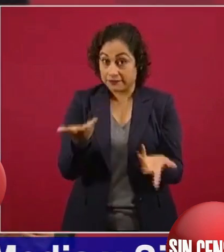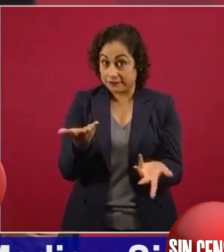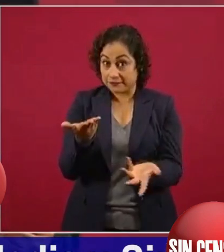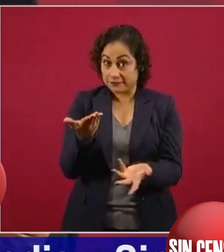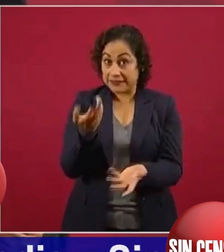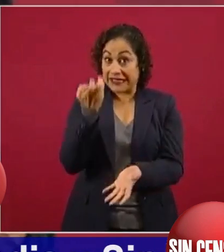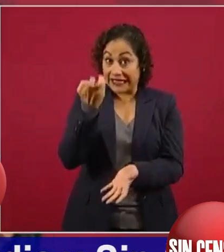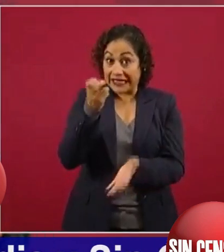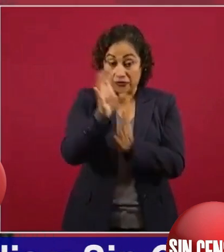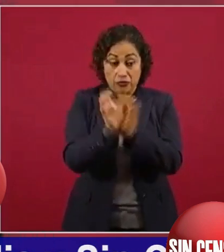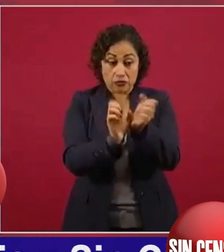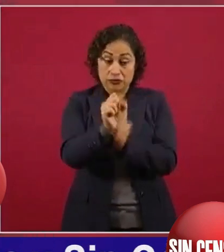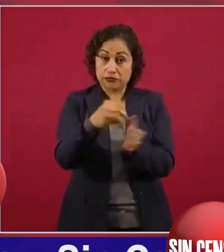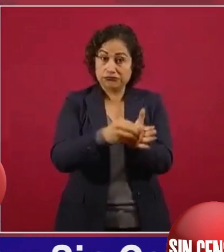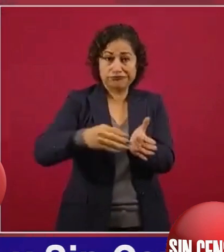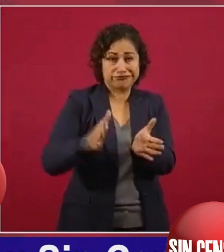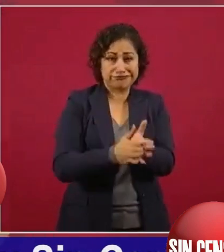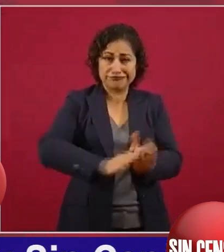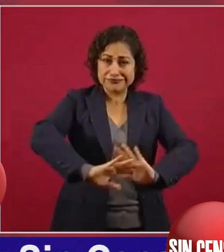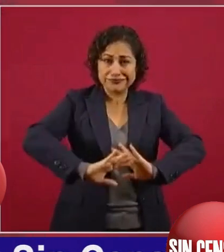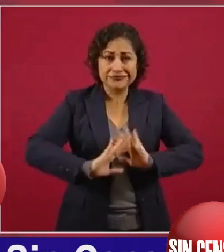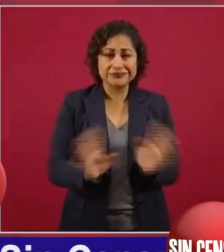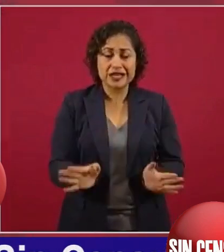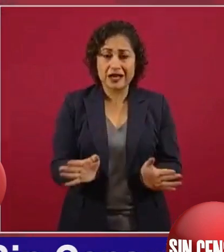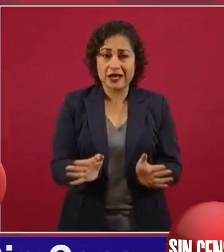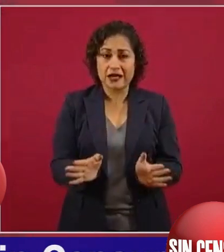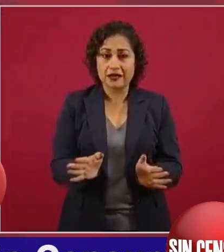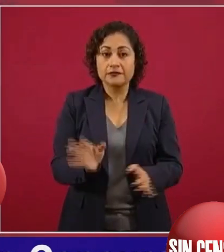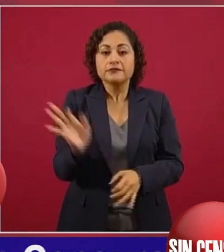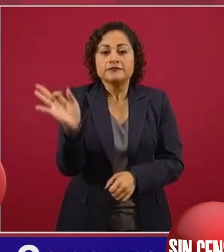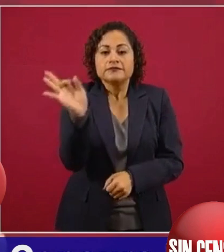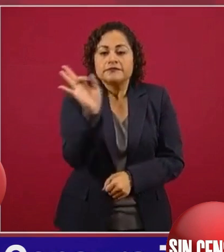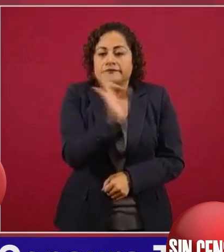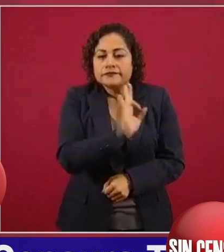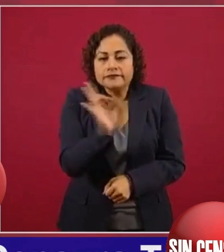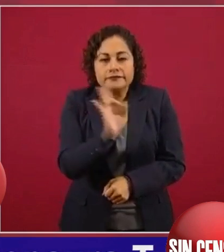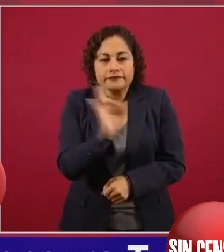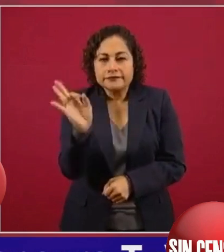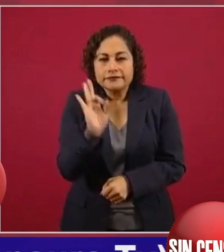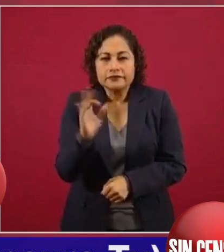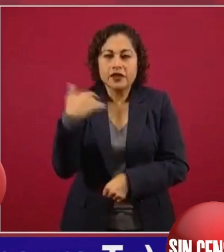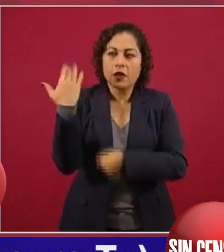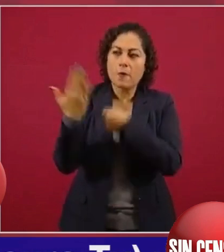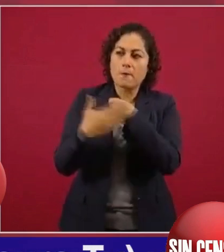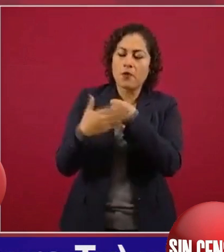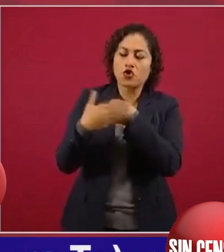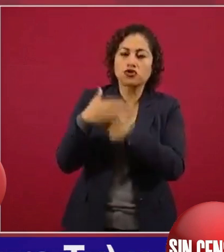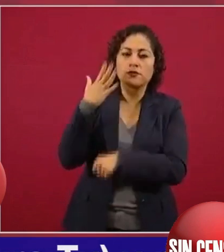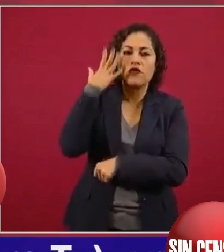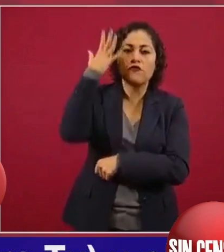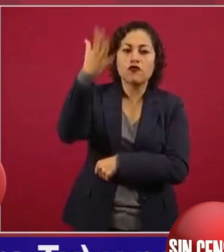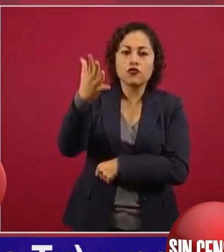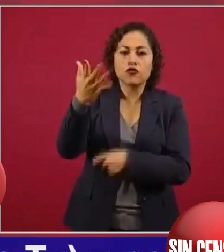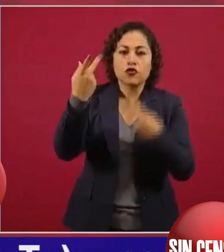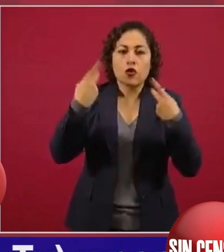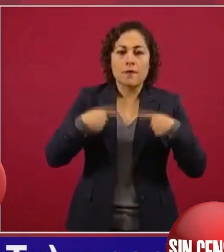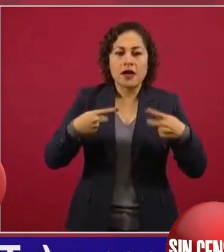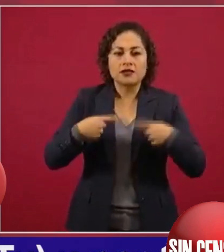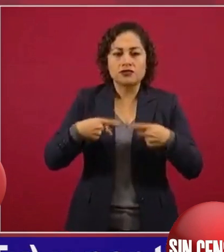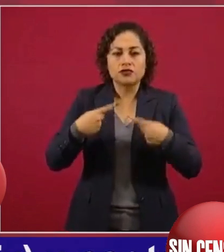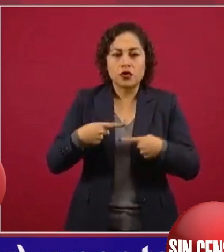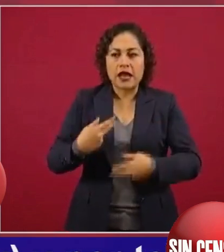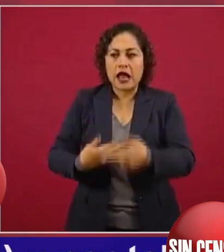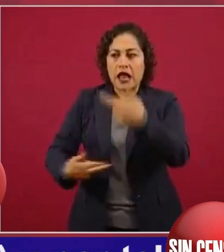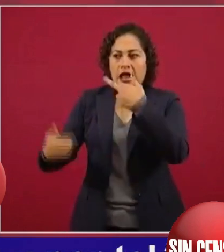tendrían los conservadores que contar con las 2/3 partes de los